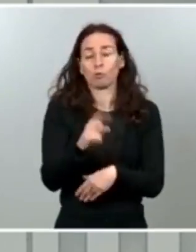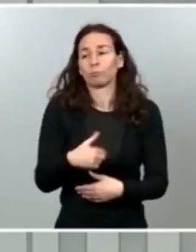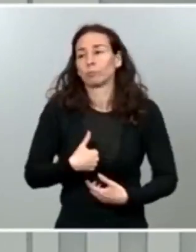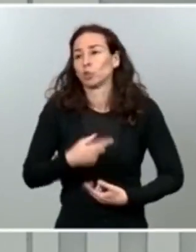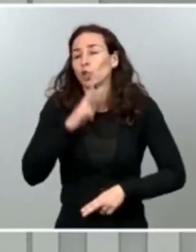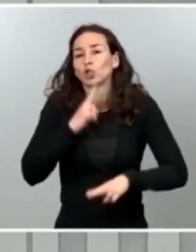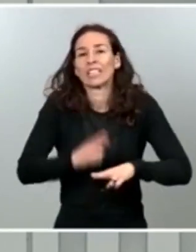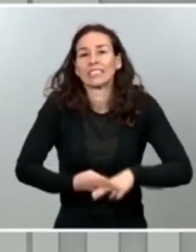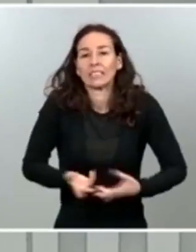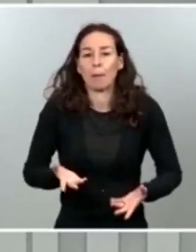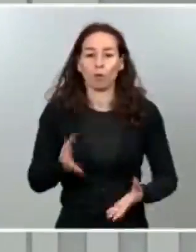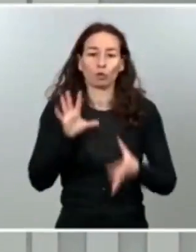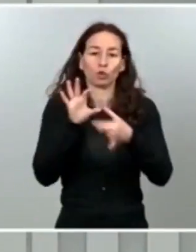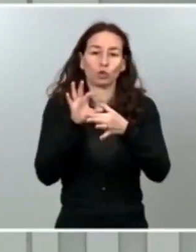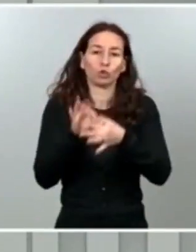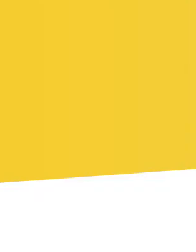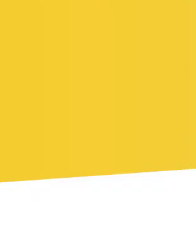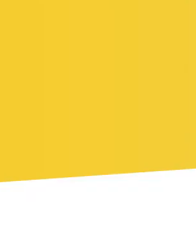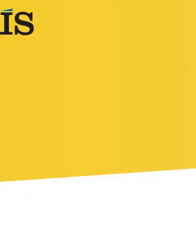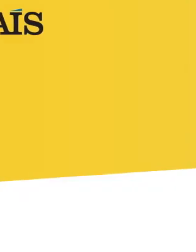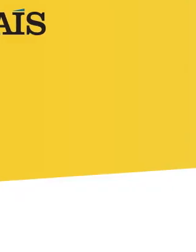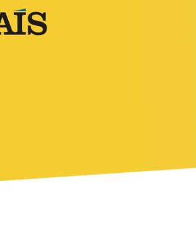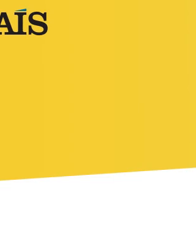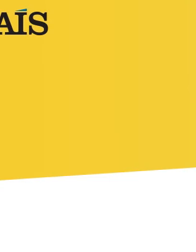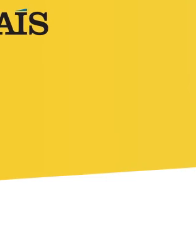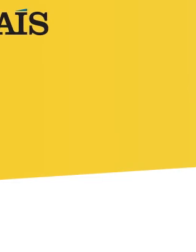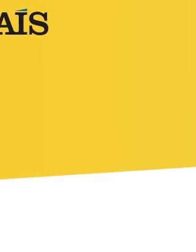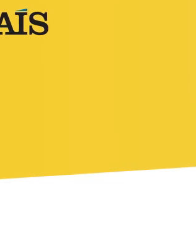solidarios pero desde luego prudentes desde luego que no son